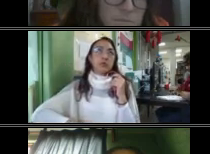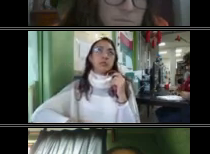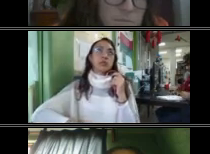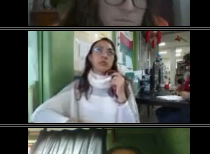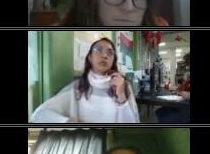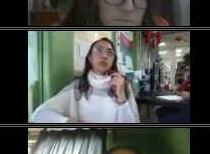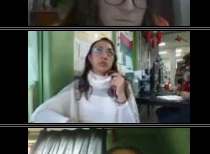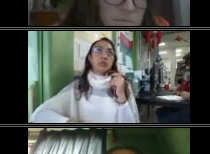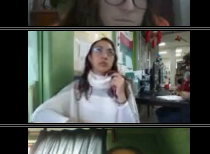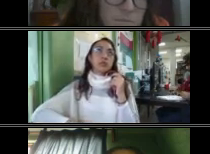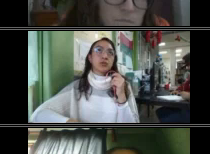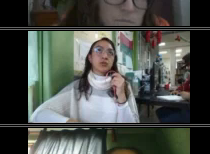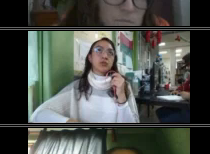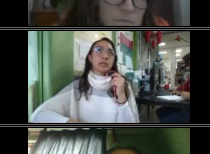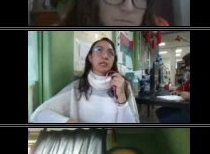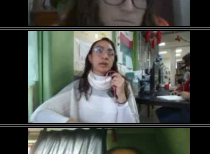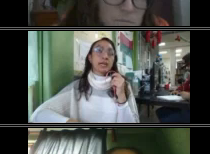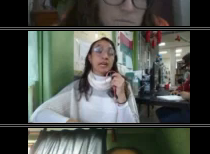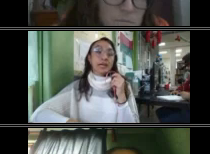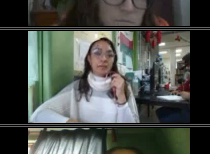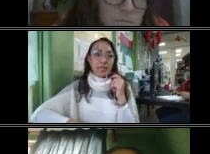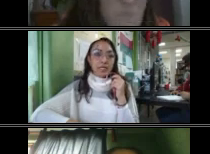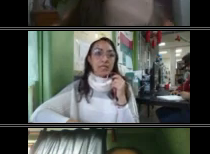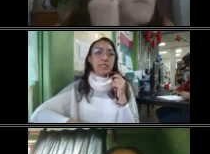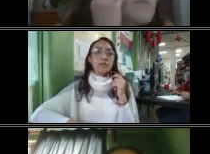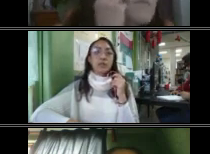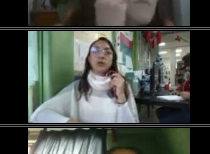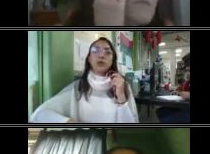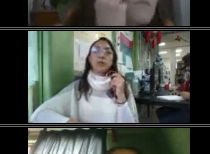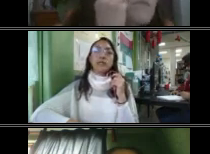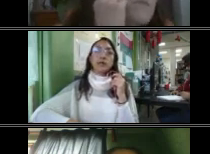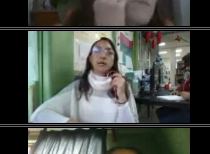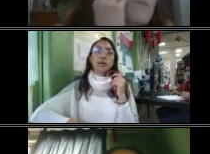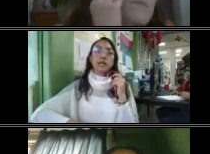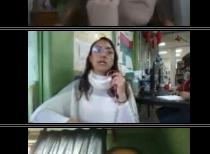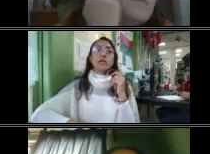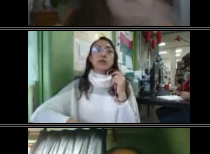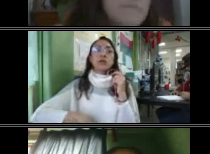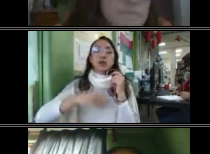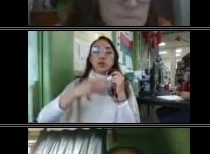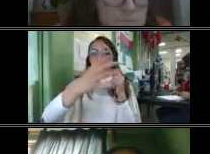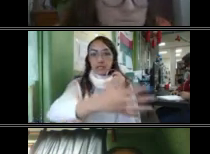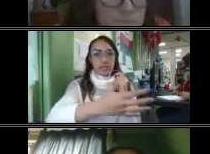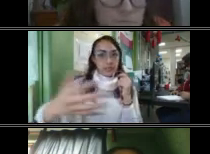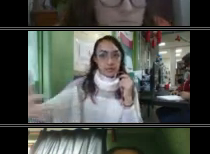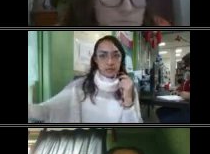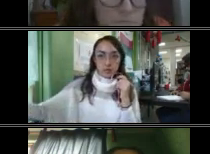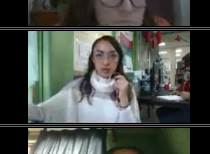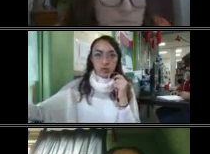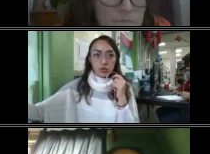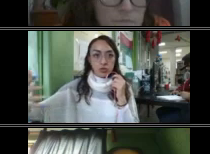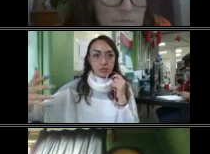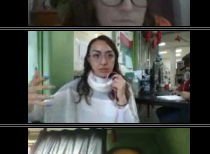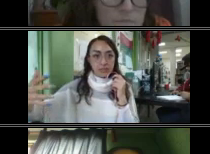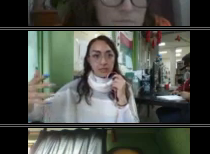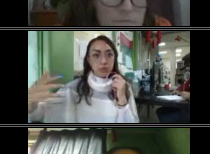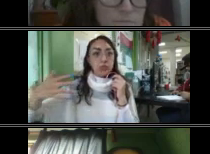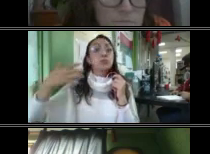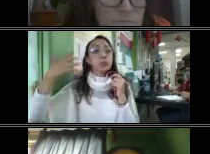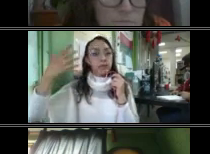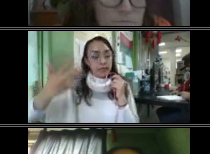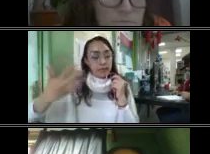signos de puntuación con los alumnos sordos, para trabajar la gramática del español, para trabajar cosas con todos los